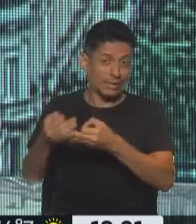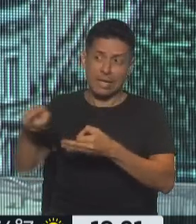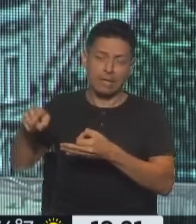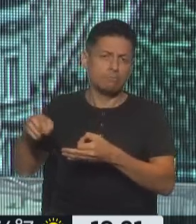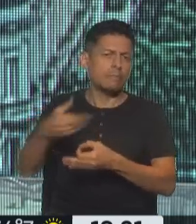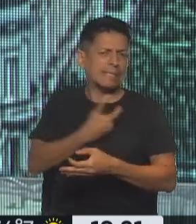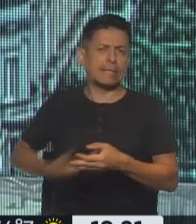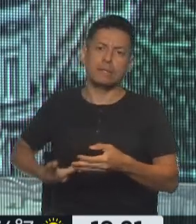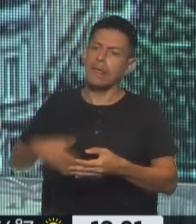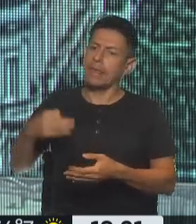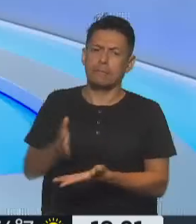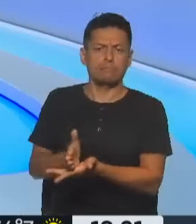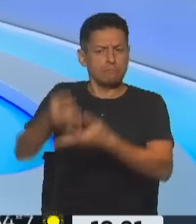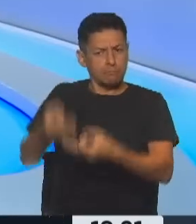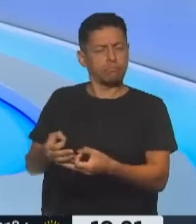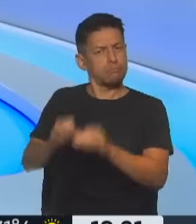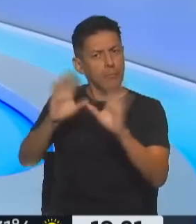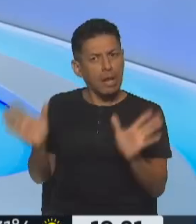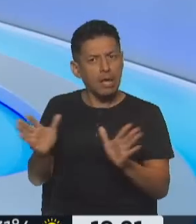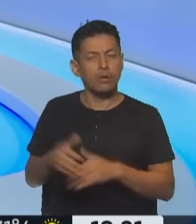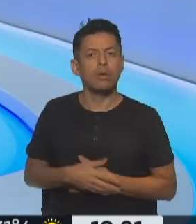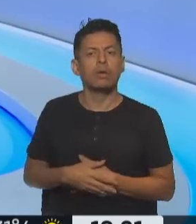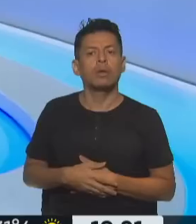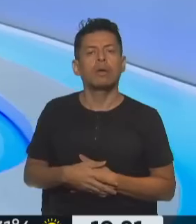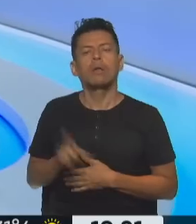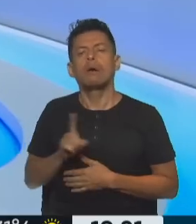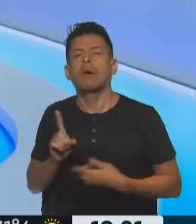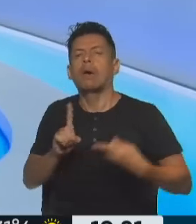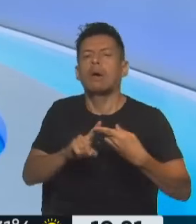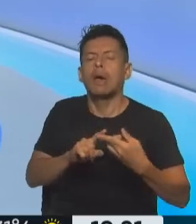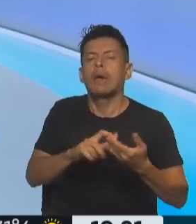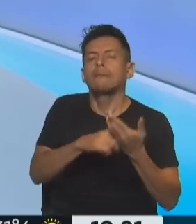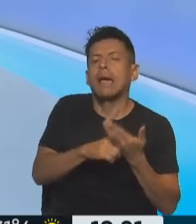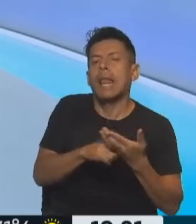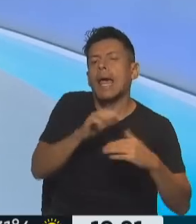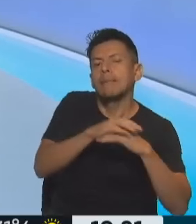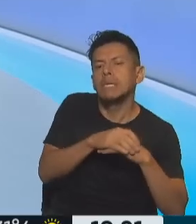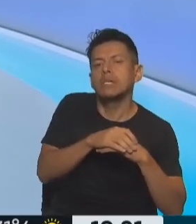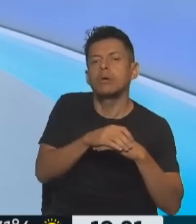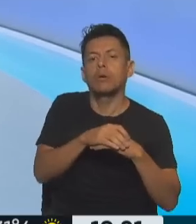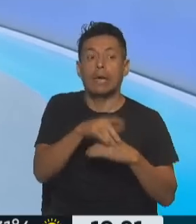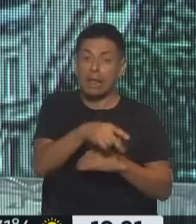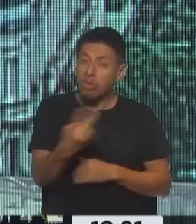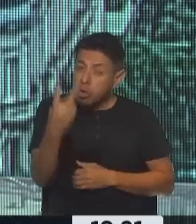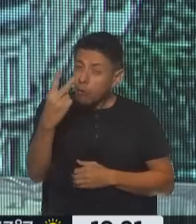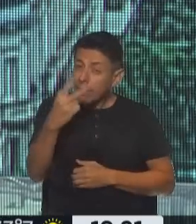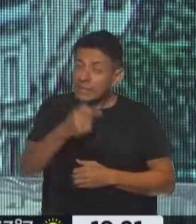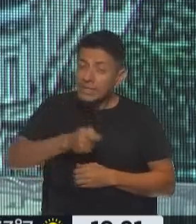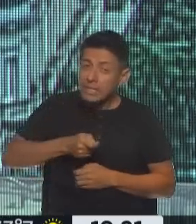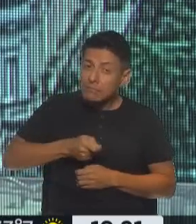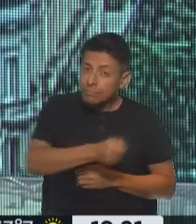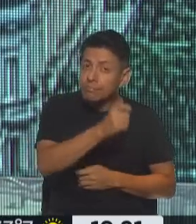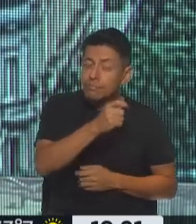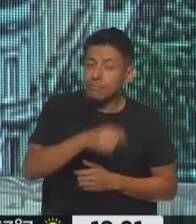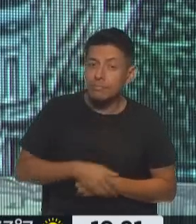para aparecer serlo, no ir al fiscal amigo, que es el fiscal doblemente procesado. O sea, Stornelli es el peor